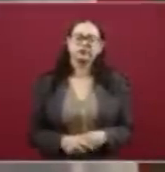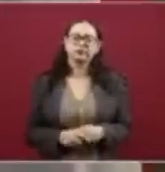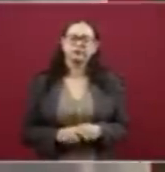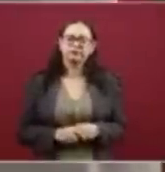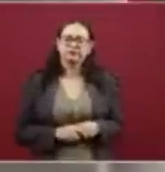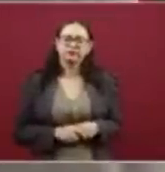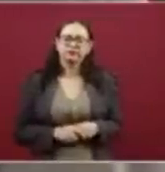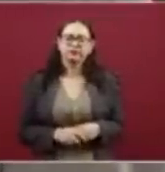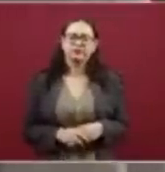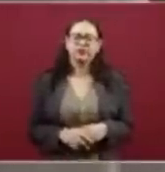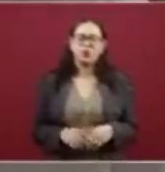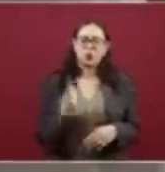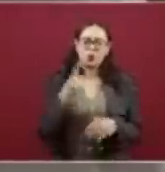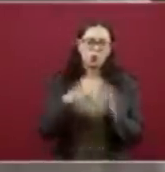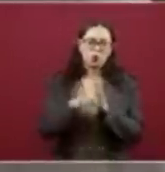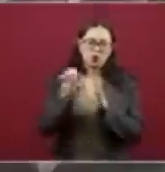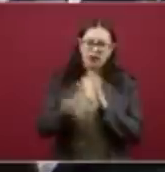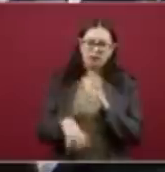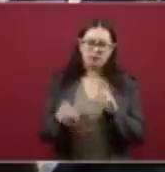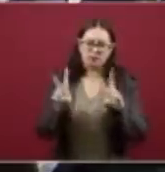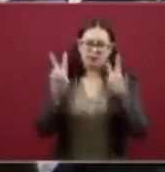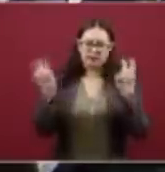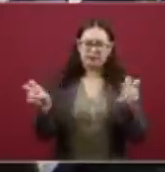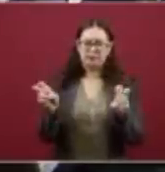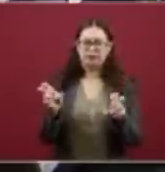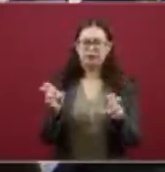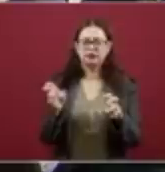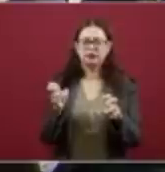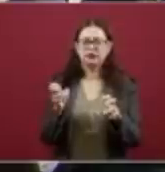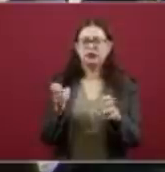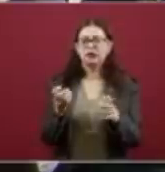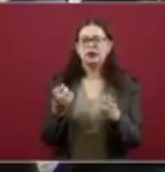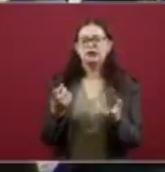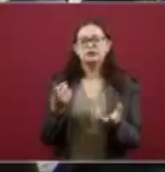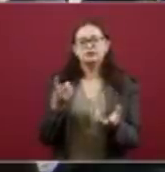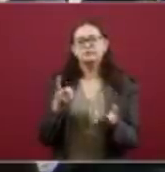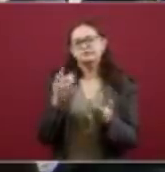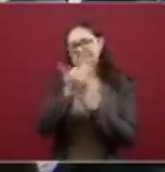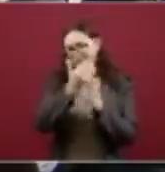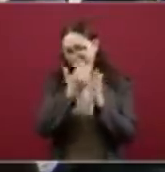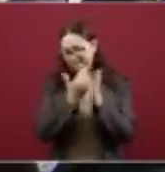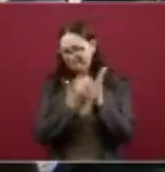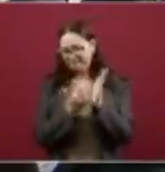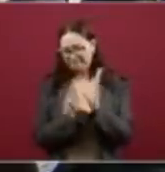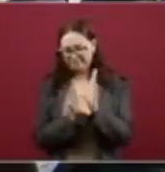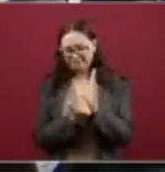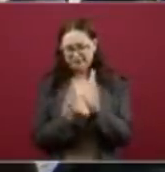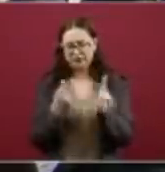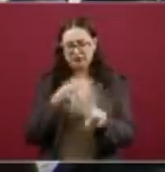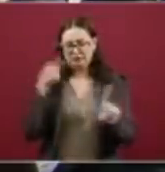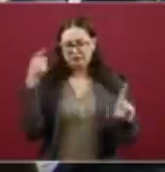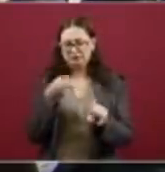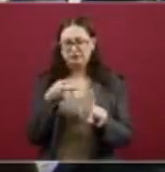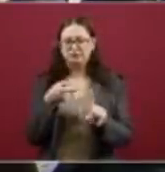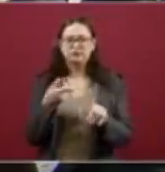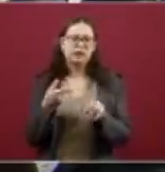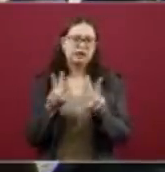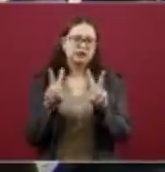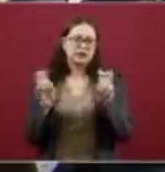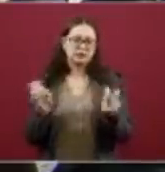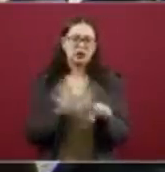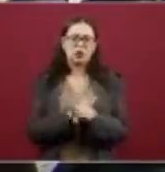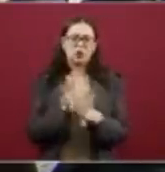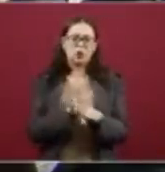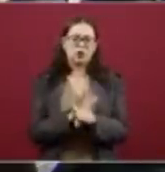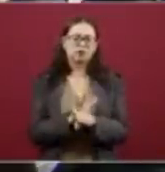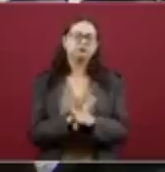uno de los más cuestionados, de la situación que guardan algunas de las medidas y particularmente tiene que ver con